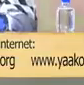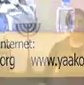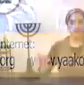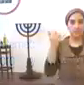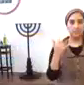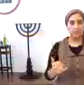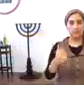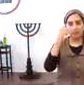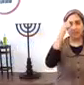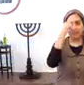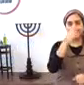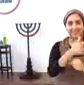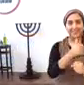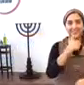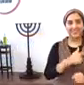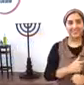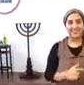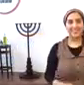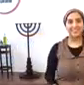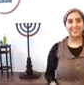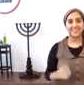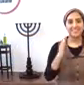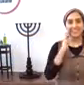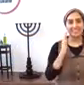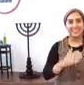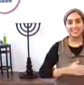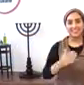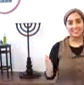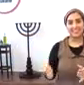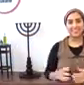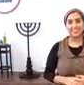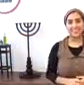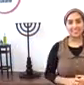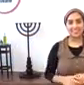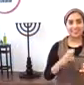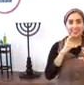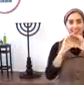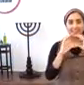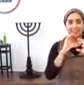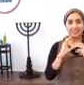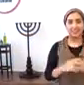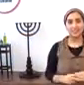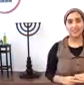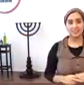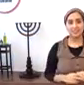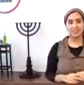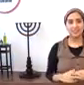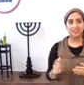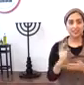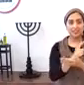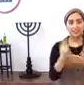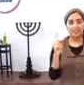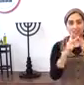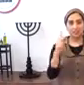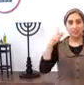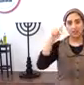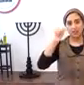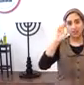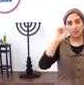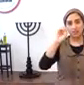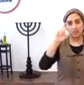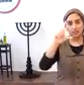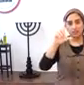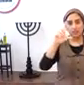Ahora, amados ají, vamos a pasar al comentario de la Parashat Oldot.